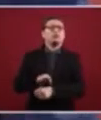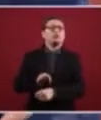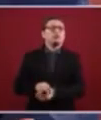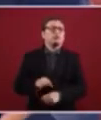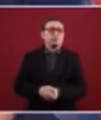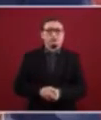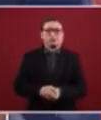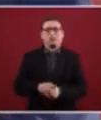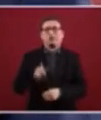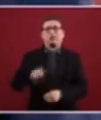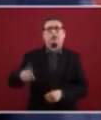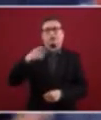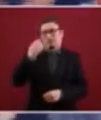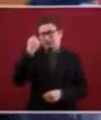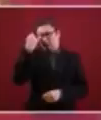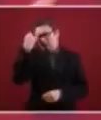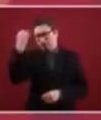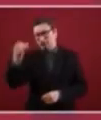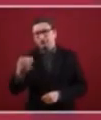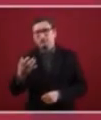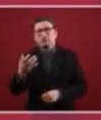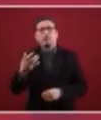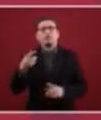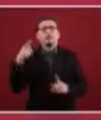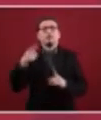por ideales de izquierda y también